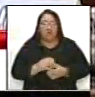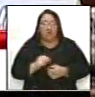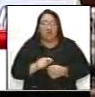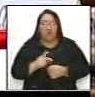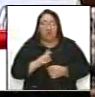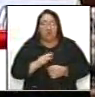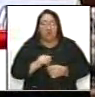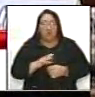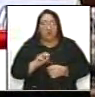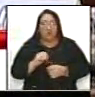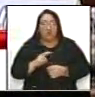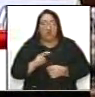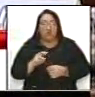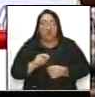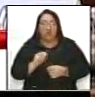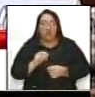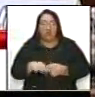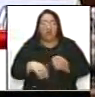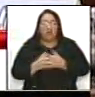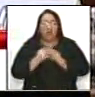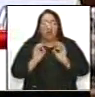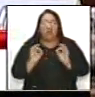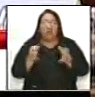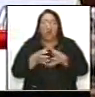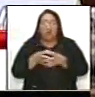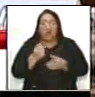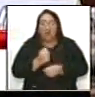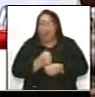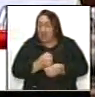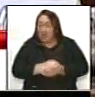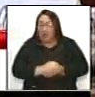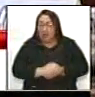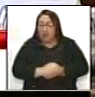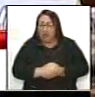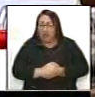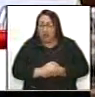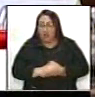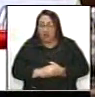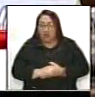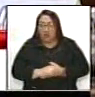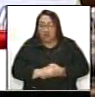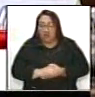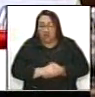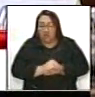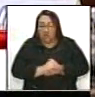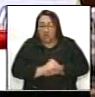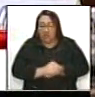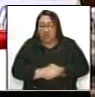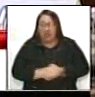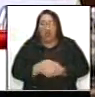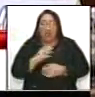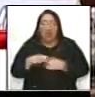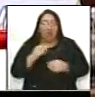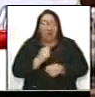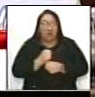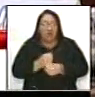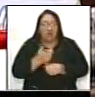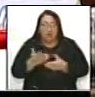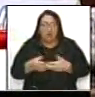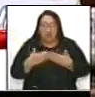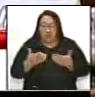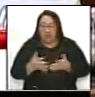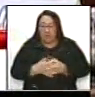25.592.000 de egresos. Esto es para mí un poco problemático, en el sentido de